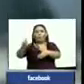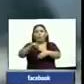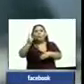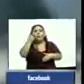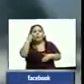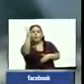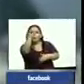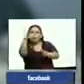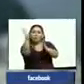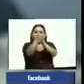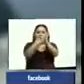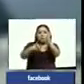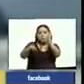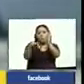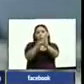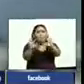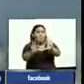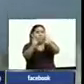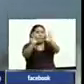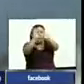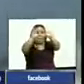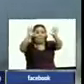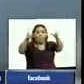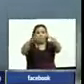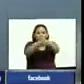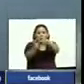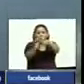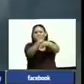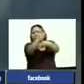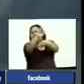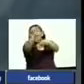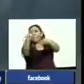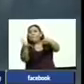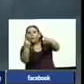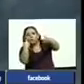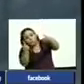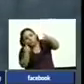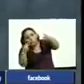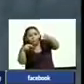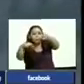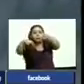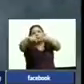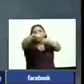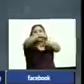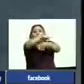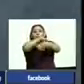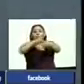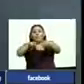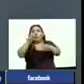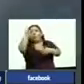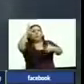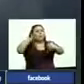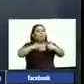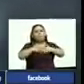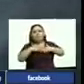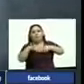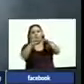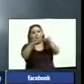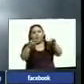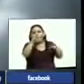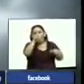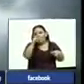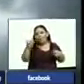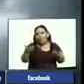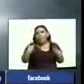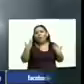una enorme nube de ceniza y vapor surgió del volcán cuando docenas de turistas exploraban sus laderas Dios mío escribió en Twitter Michael